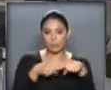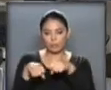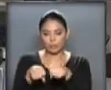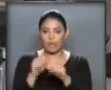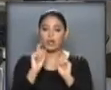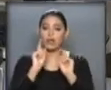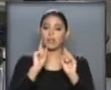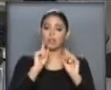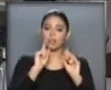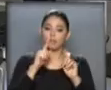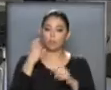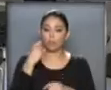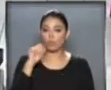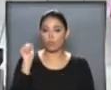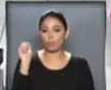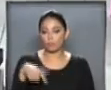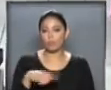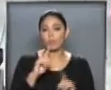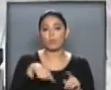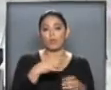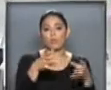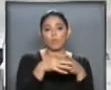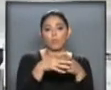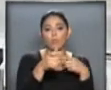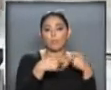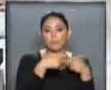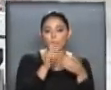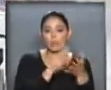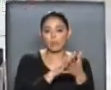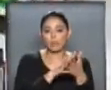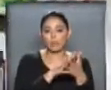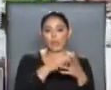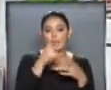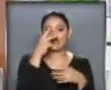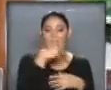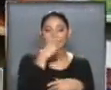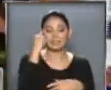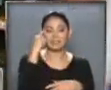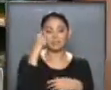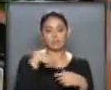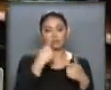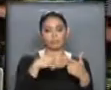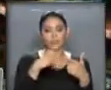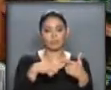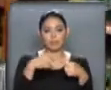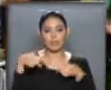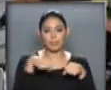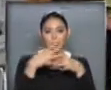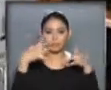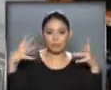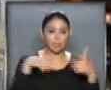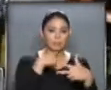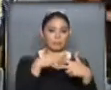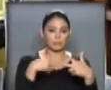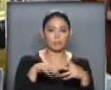supermercadismo tradicional, como las distintas cámaras que representan al supermercadismo chino, almacenes, hipermercados,